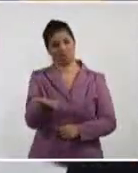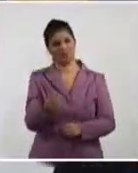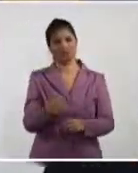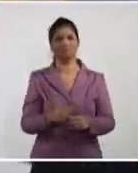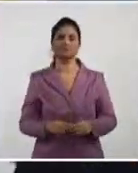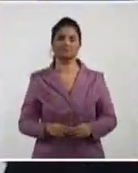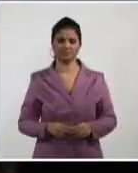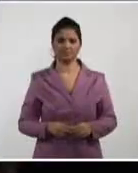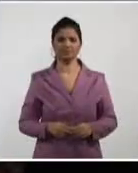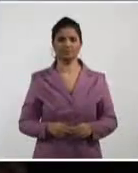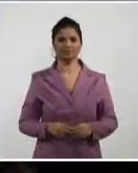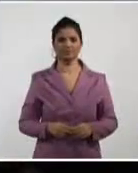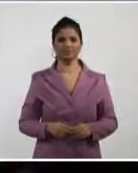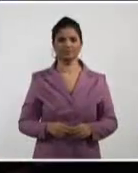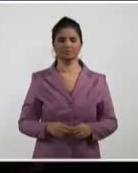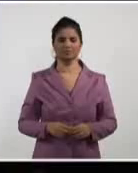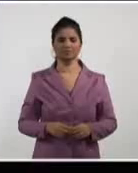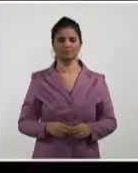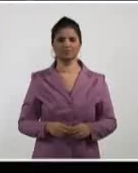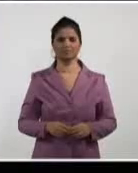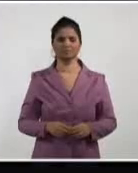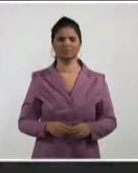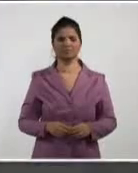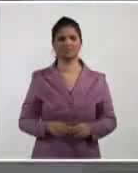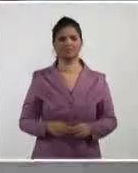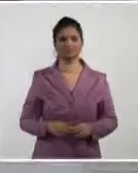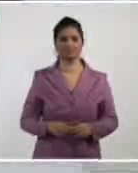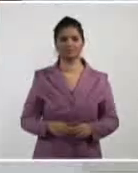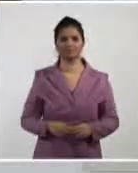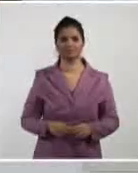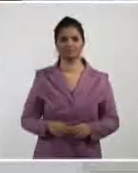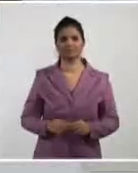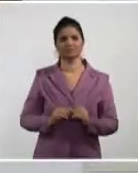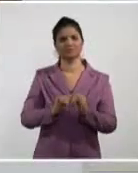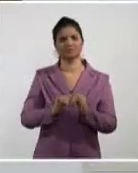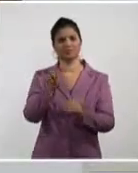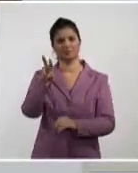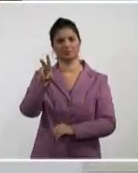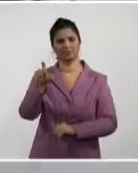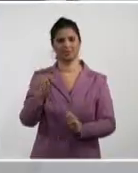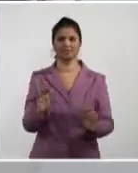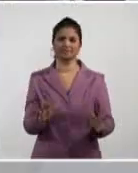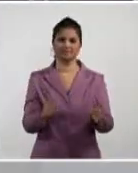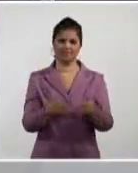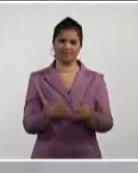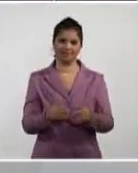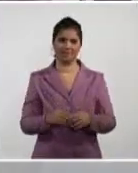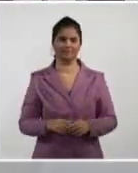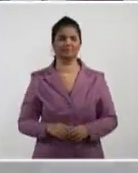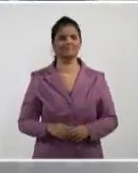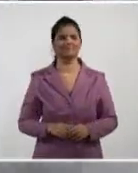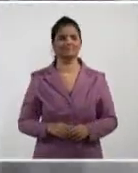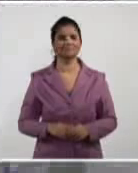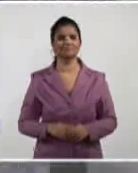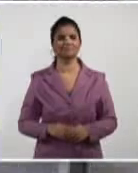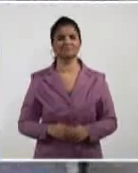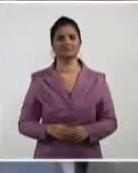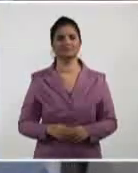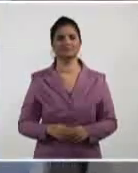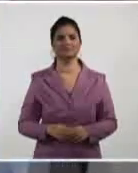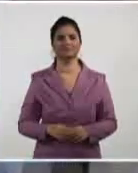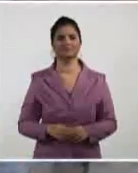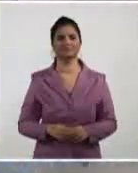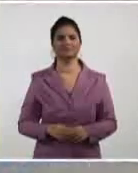mano retornó a sus raíces. Desde Villa Clara, Hilda Cárdenas Conlledo, Canal Cubano de